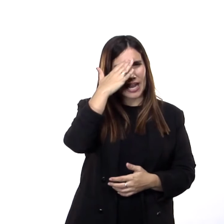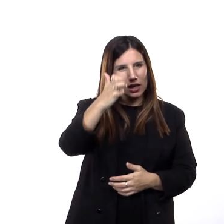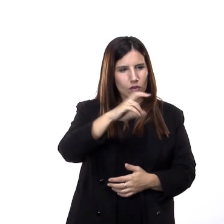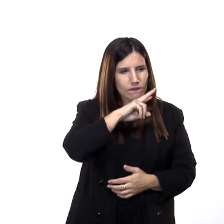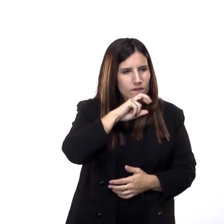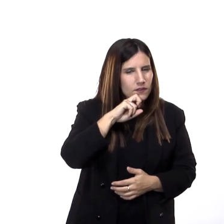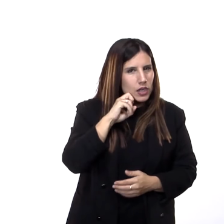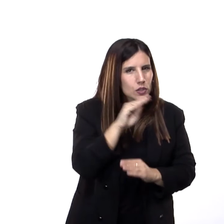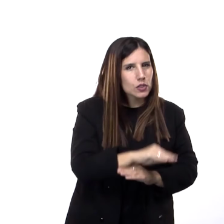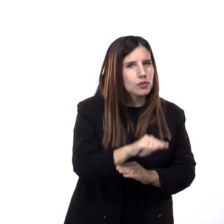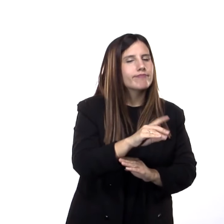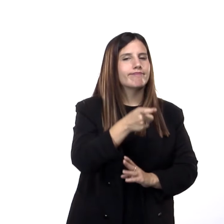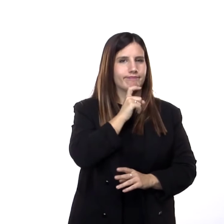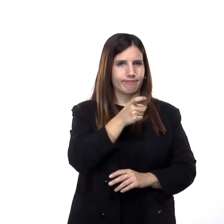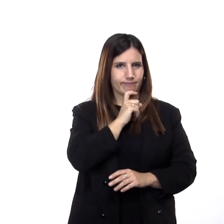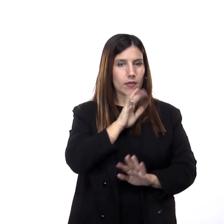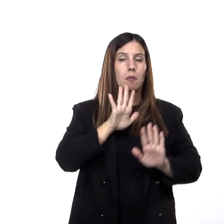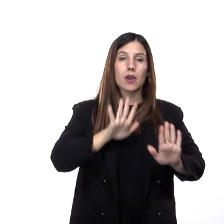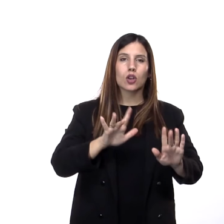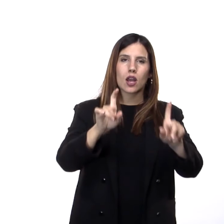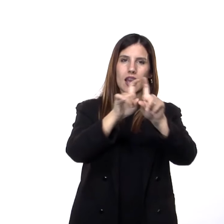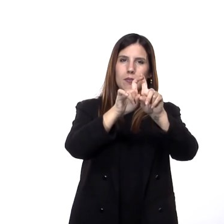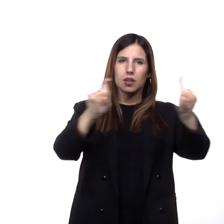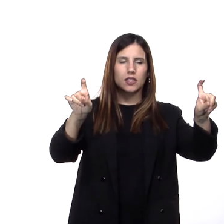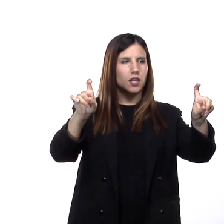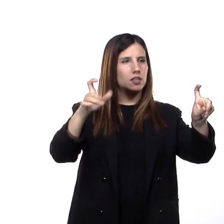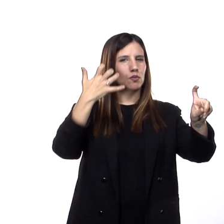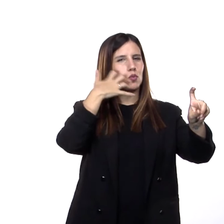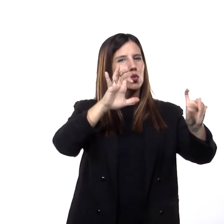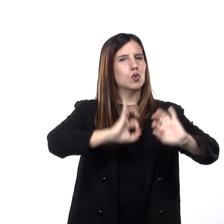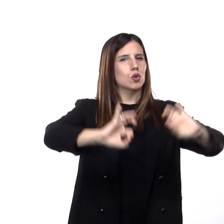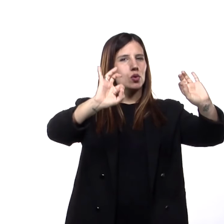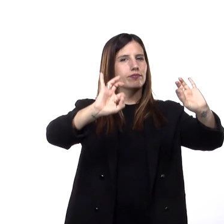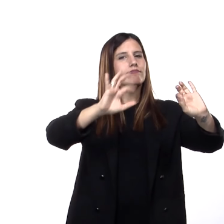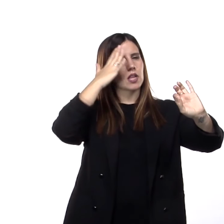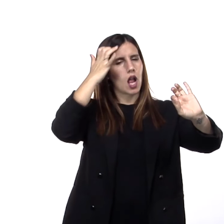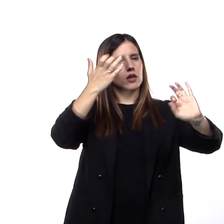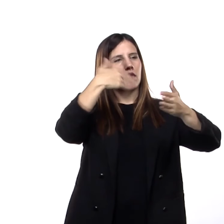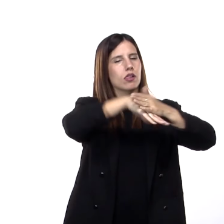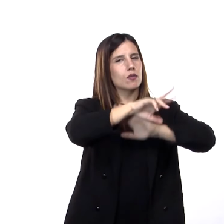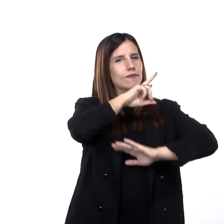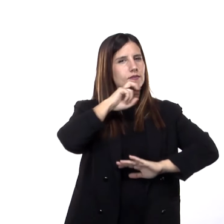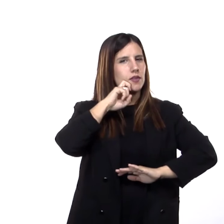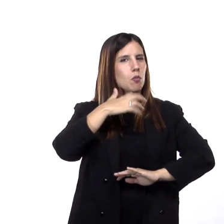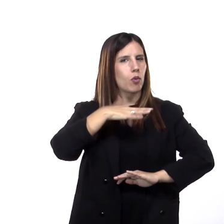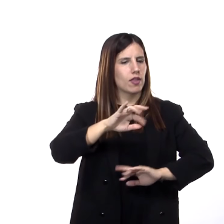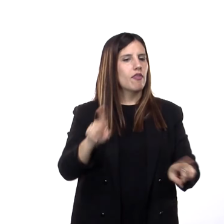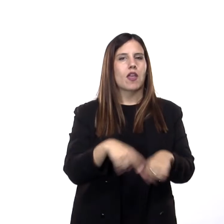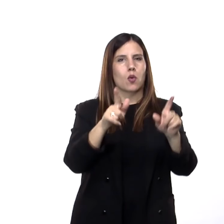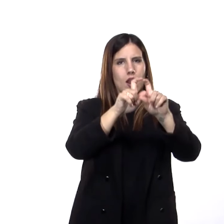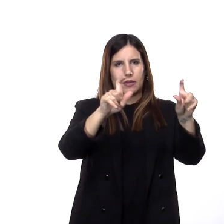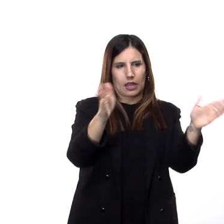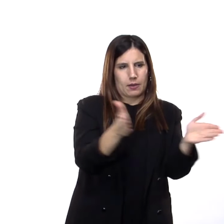las empresas que se distinguen de otras son aquellas que son capaces de mantener el talento sean pequeñas o grandes